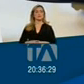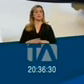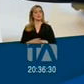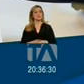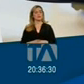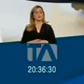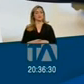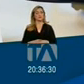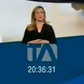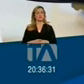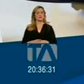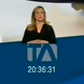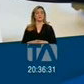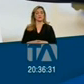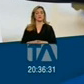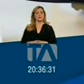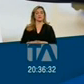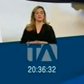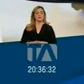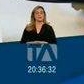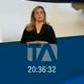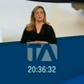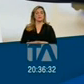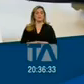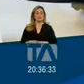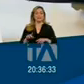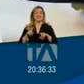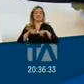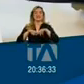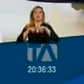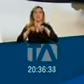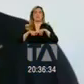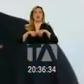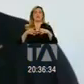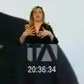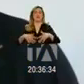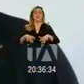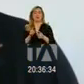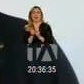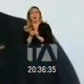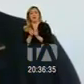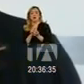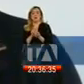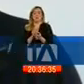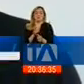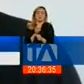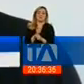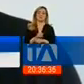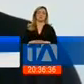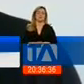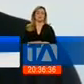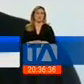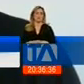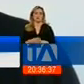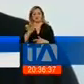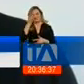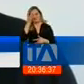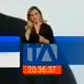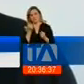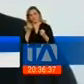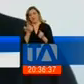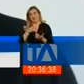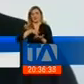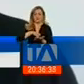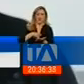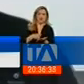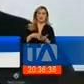anticuerpos y las de antígenos, pues su efectividad varía de acuerdo al contexto. De acuerdo a la prevalencia que haya de la enfermedad, de acuerdo al